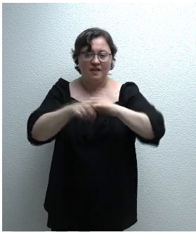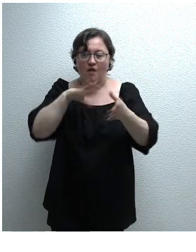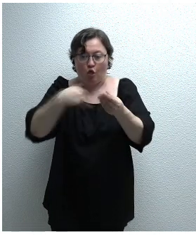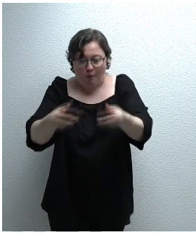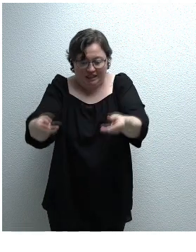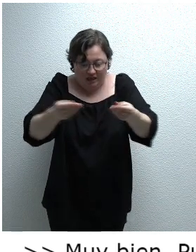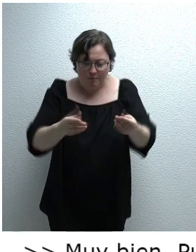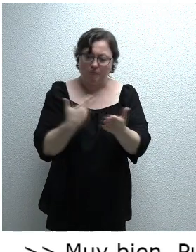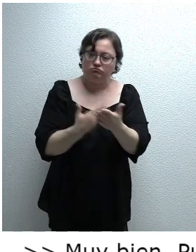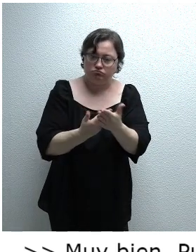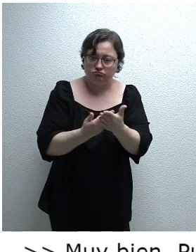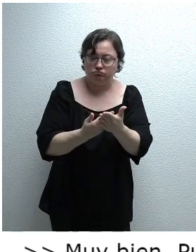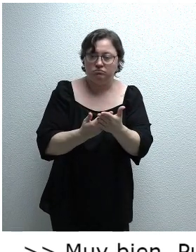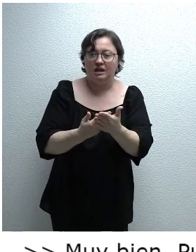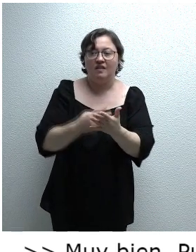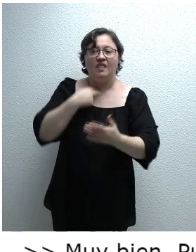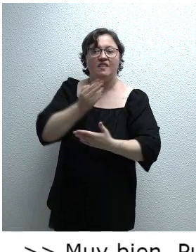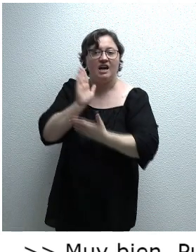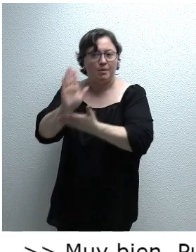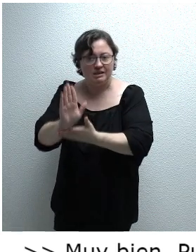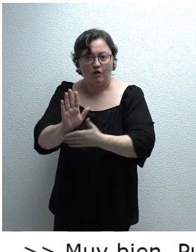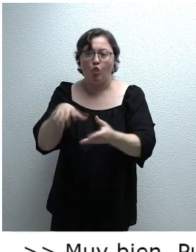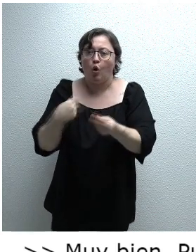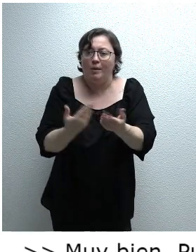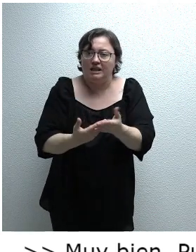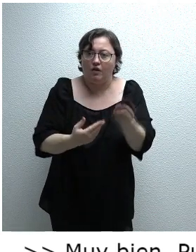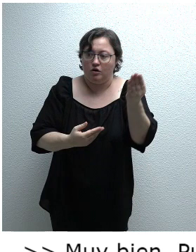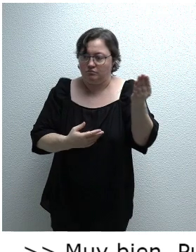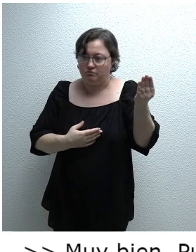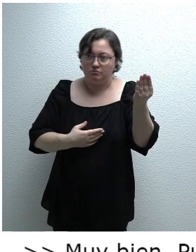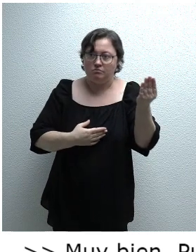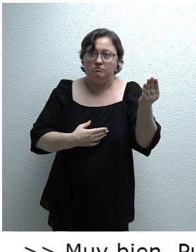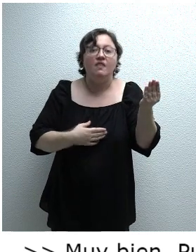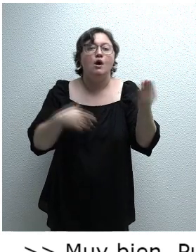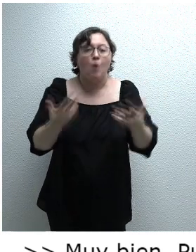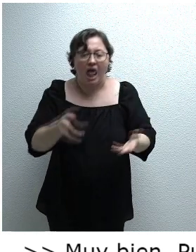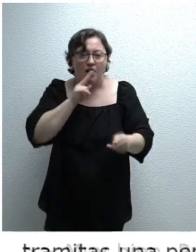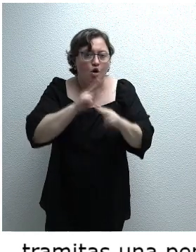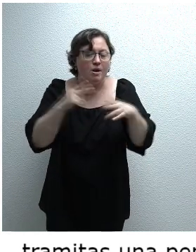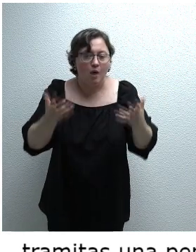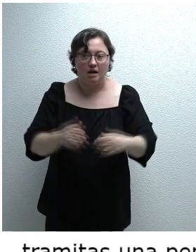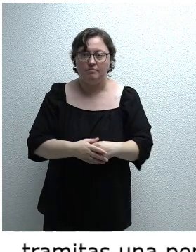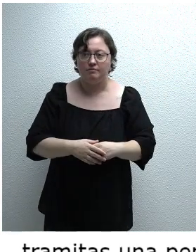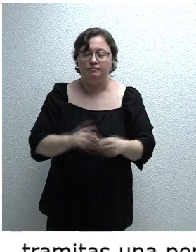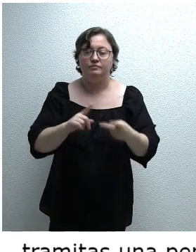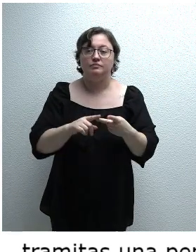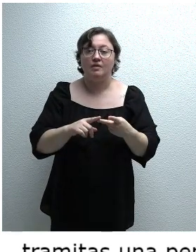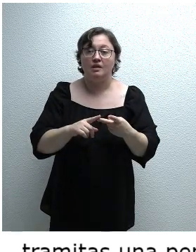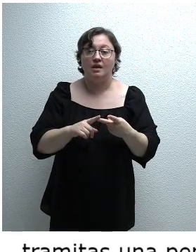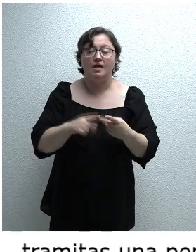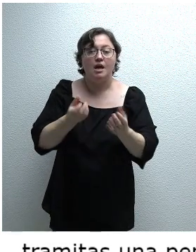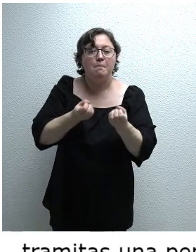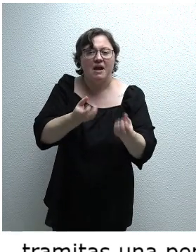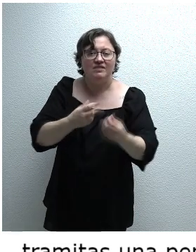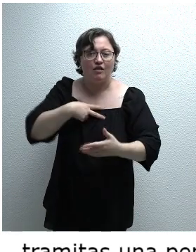documentación para acreditar la representación un documento, dice Gemma igual, ¿cuál sería ahora? Ana María Siero, para hacer esta manifestación